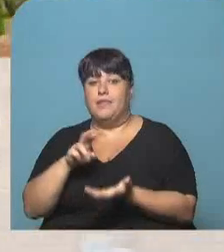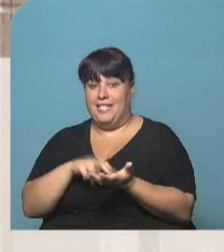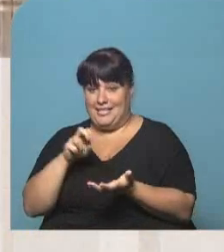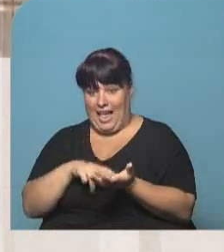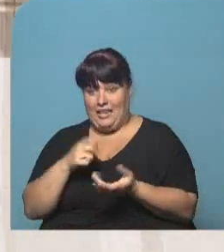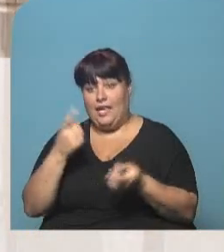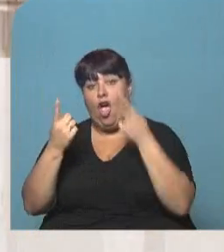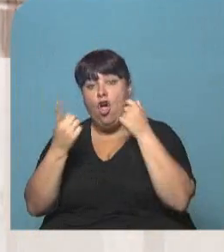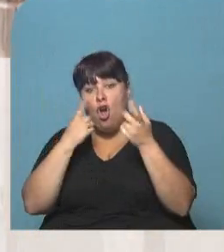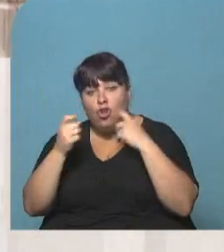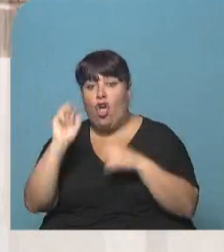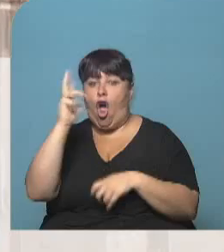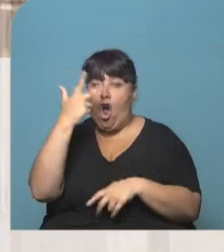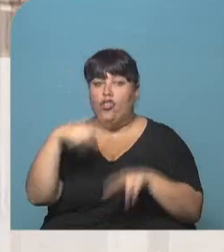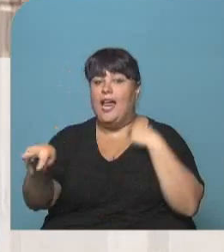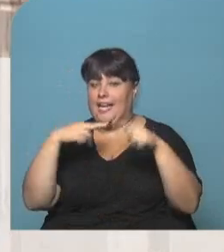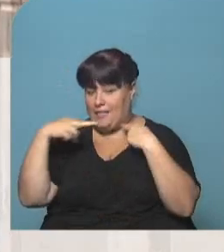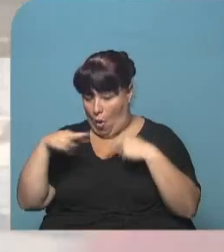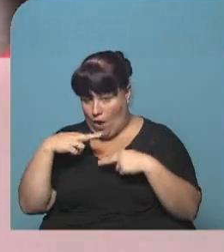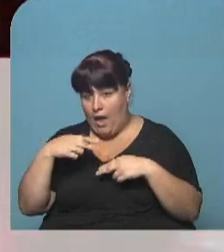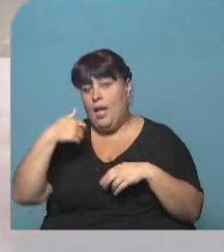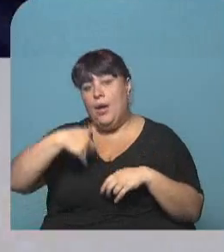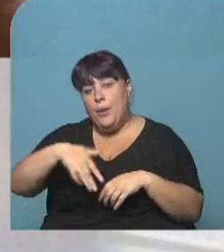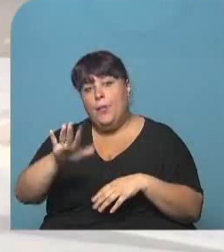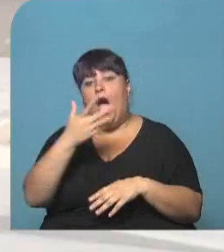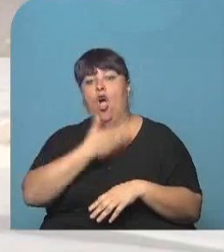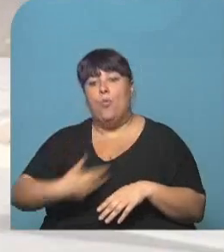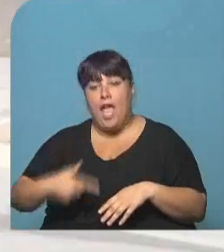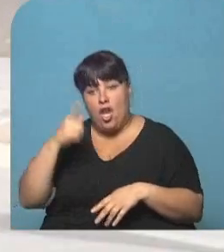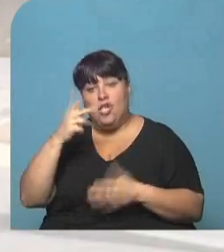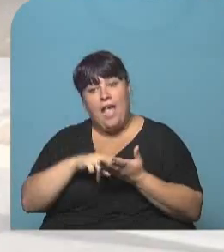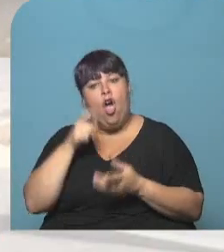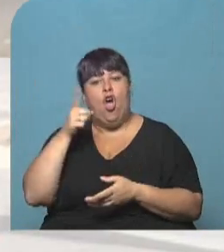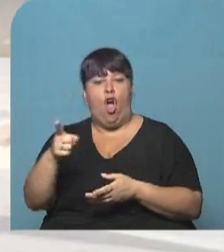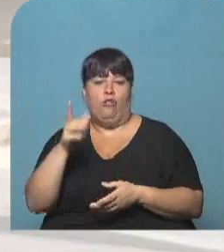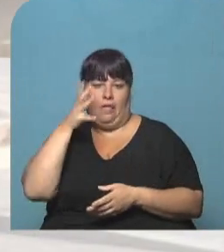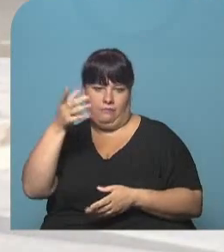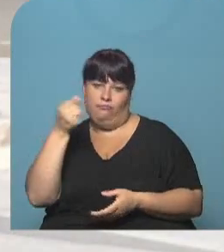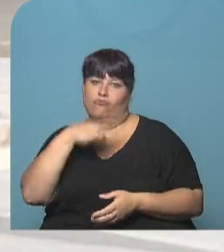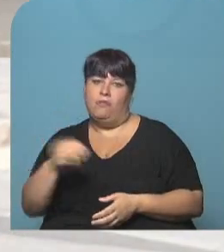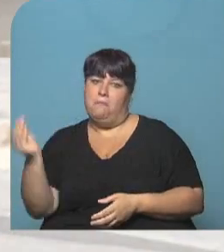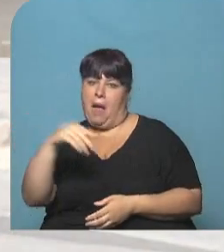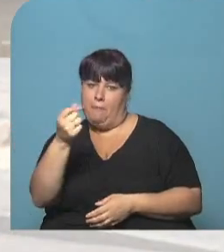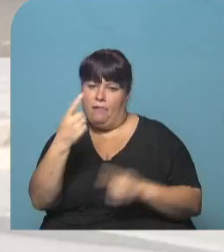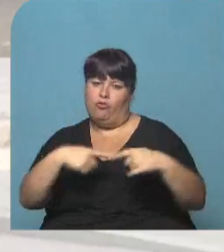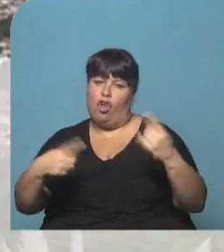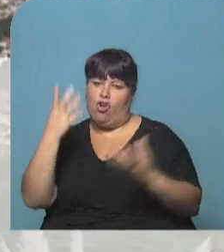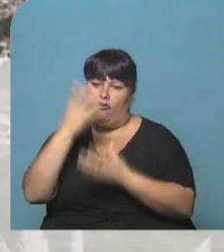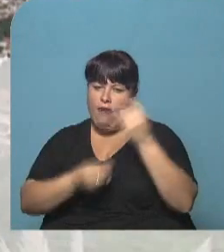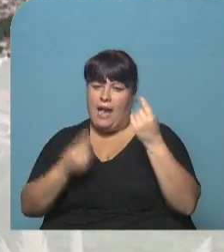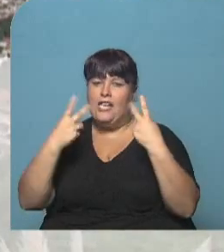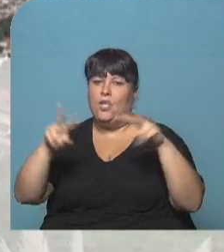Salta. Controles a hoteles y restaurantes. Los implementará el gobierno para evitar abusos de precios y otras faltas en los